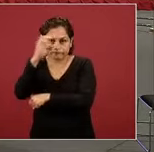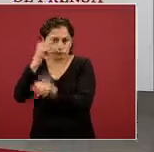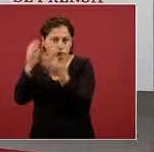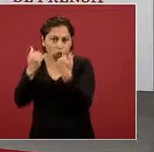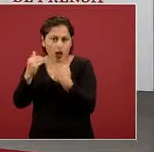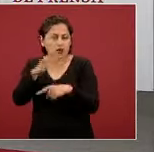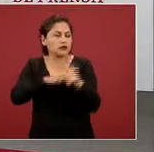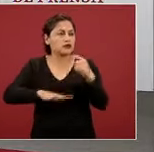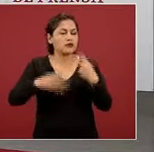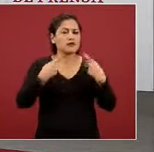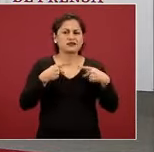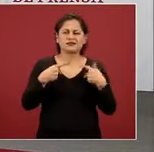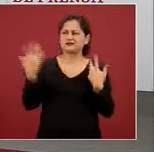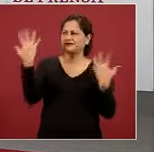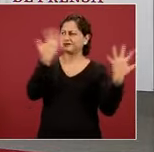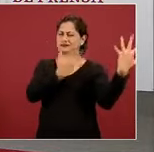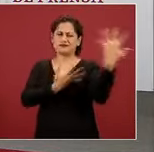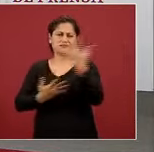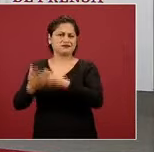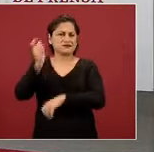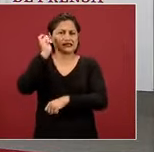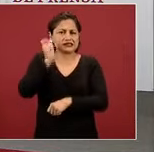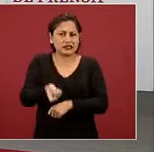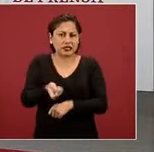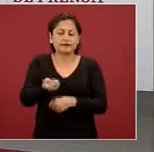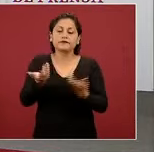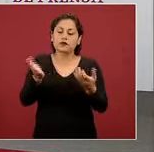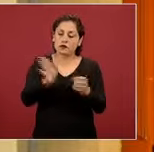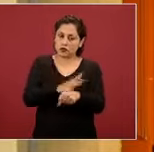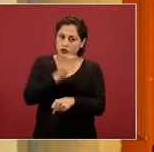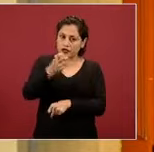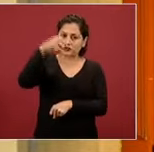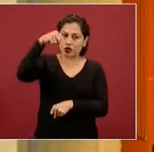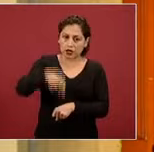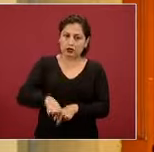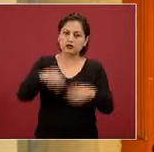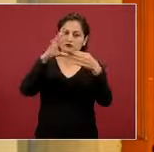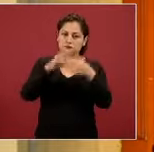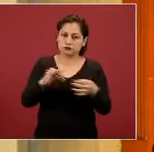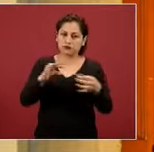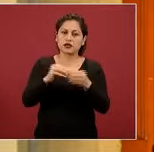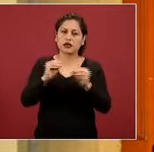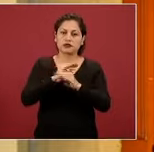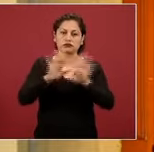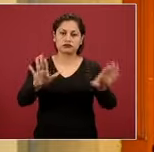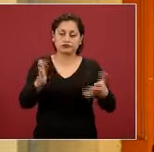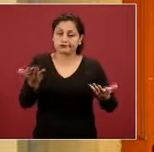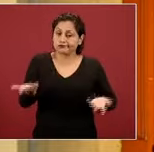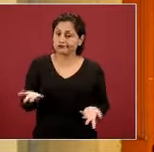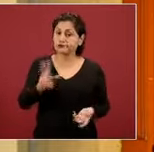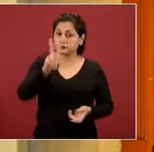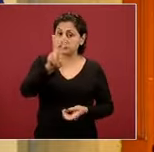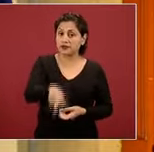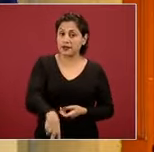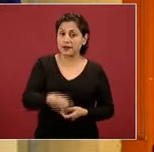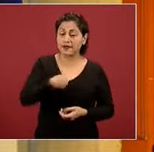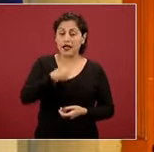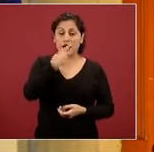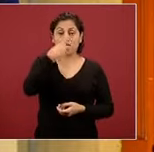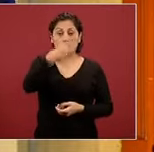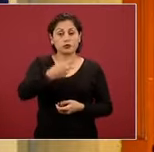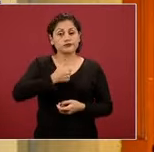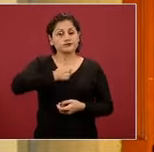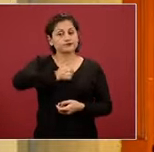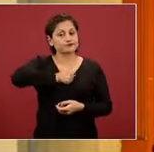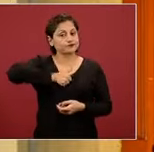real amparada en el conocimiento científico de las epidemias. Desafortunadamente no es algo deseable, pero es importante